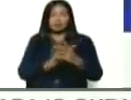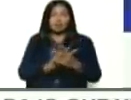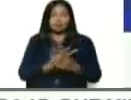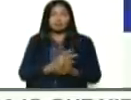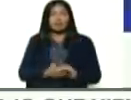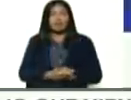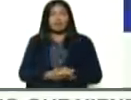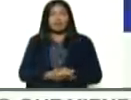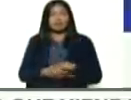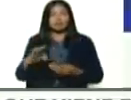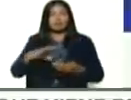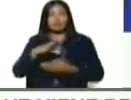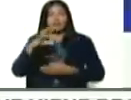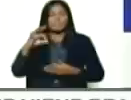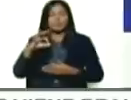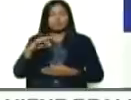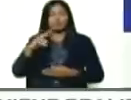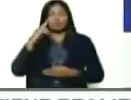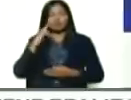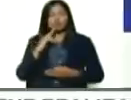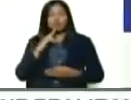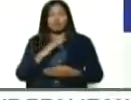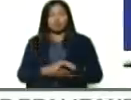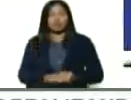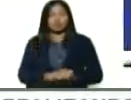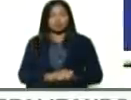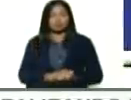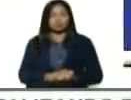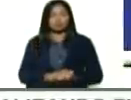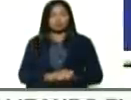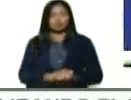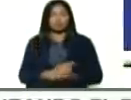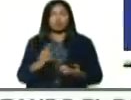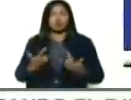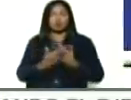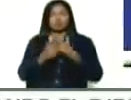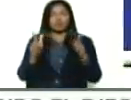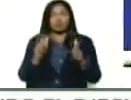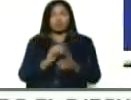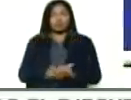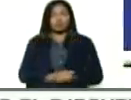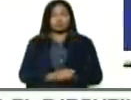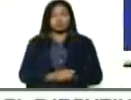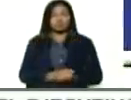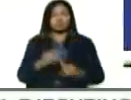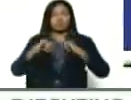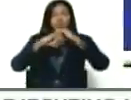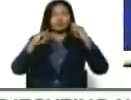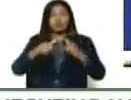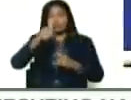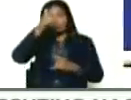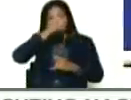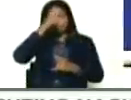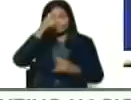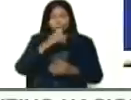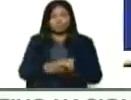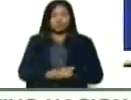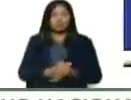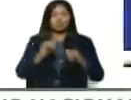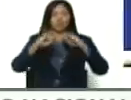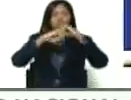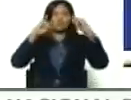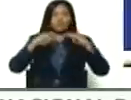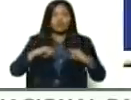del espíritu de simón bolívar y de los libertadores feliz domingo feliz